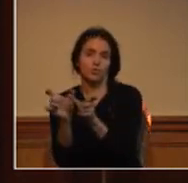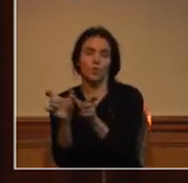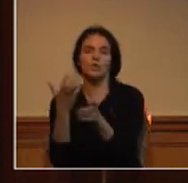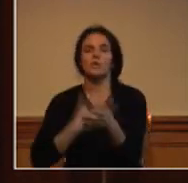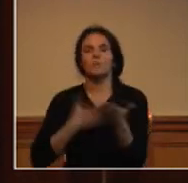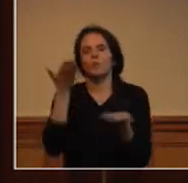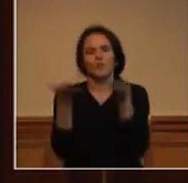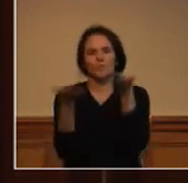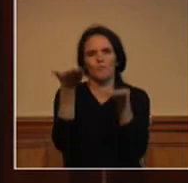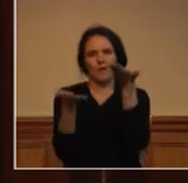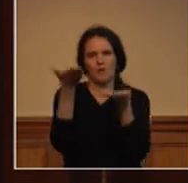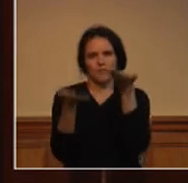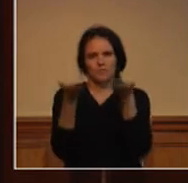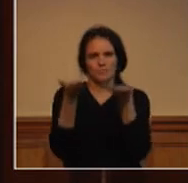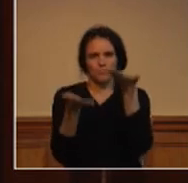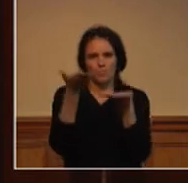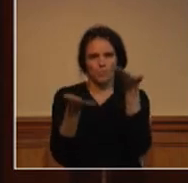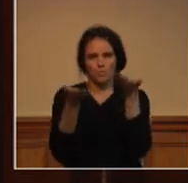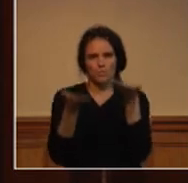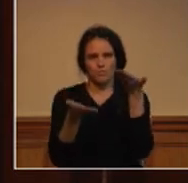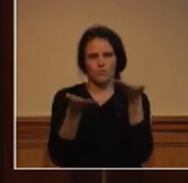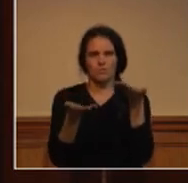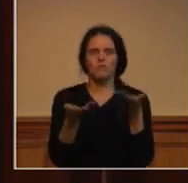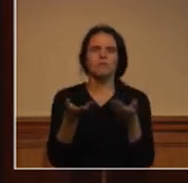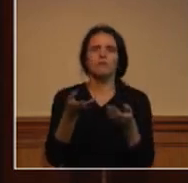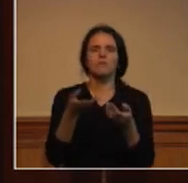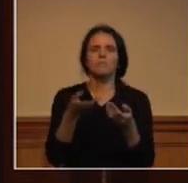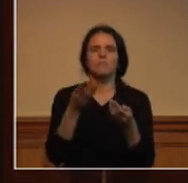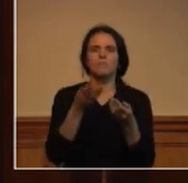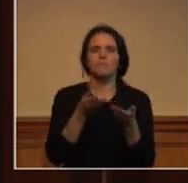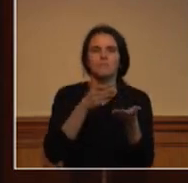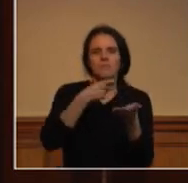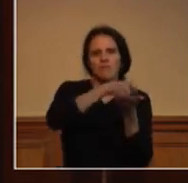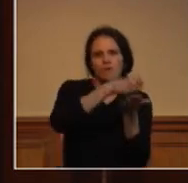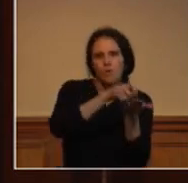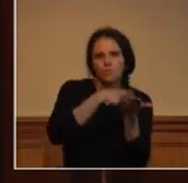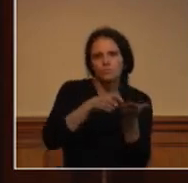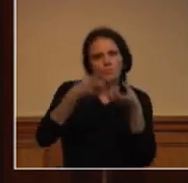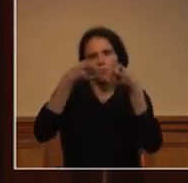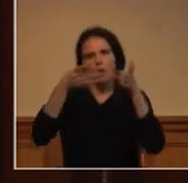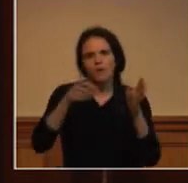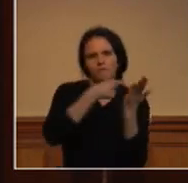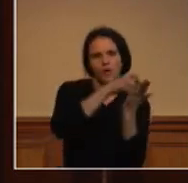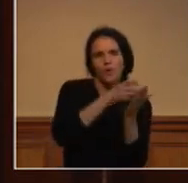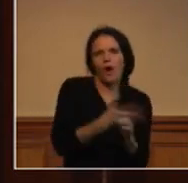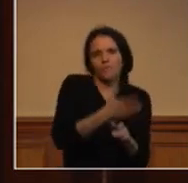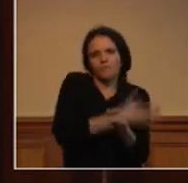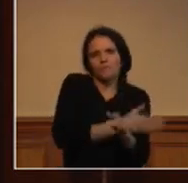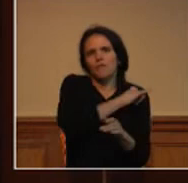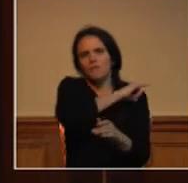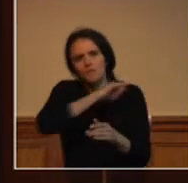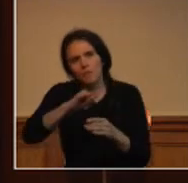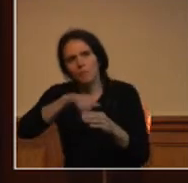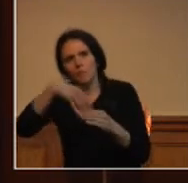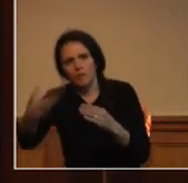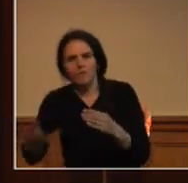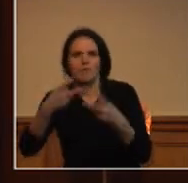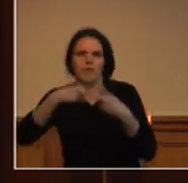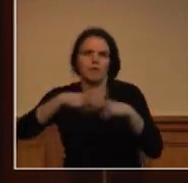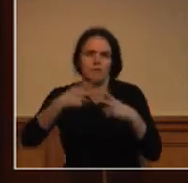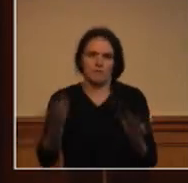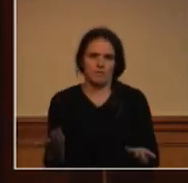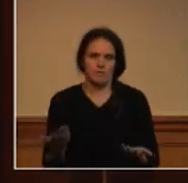las comparaciones de medición repetida como se haría en cualquier testeo experimental de una